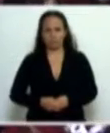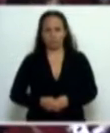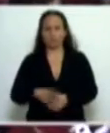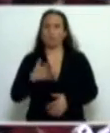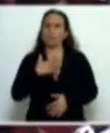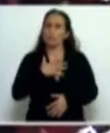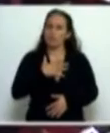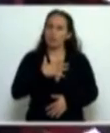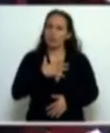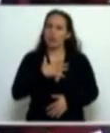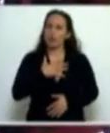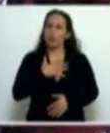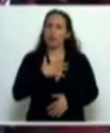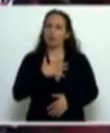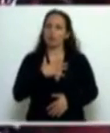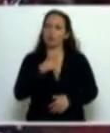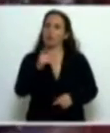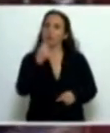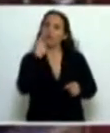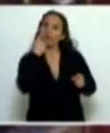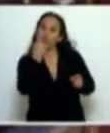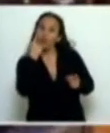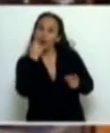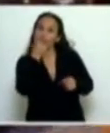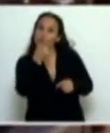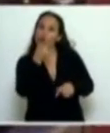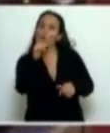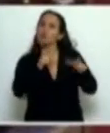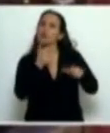Por favor, observen las abstenciones si son correctas.